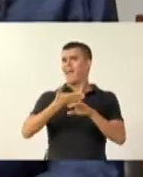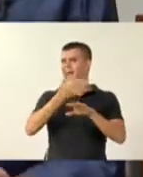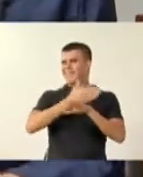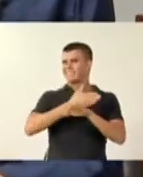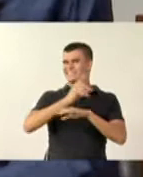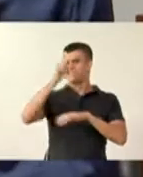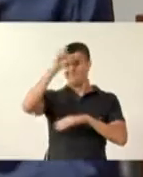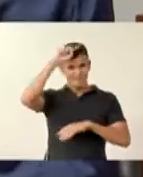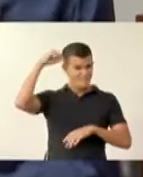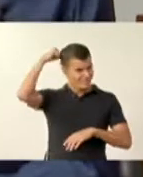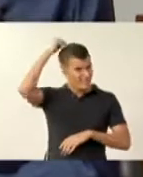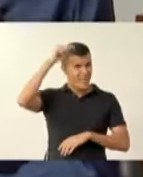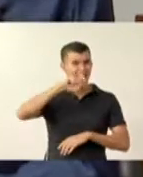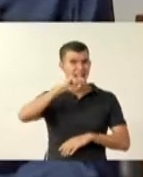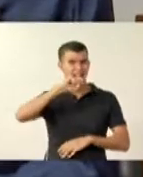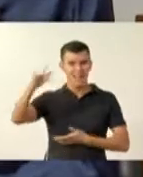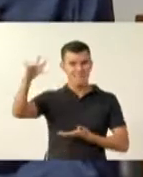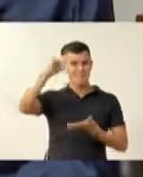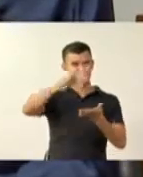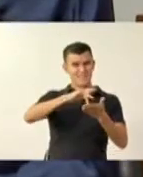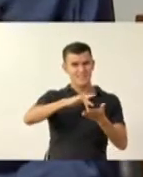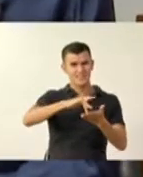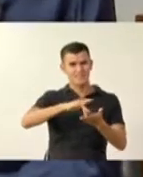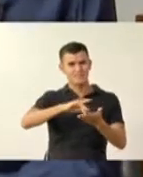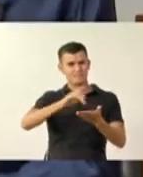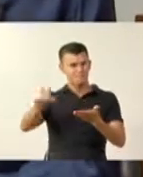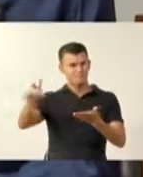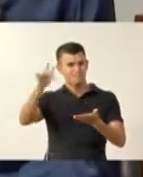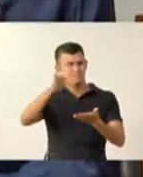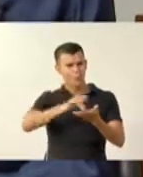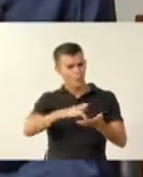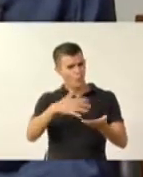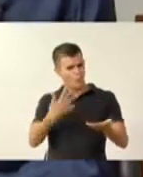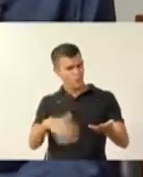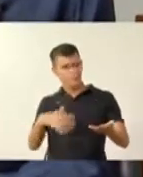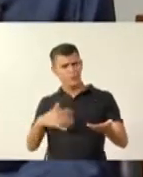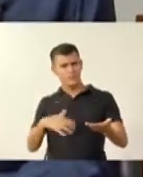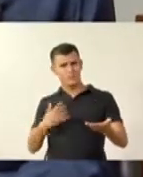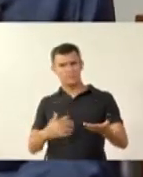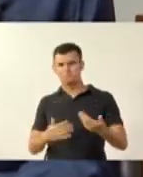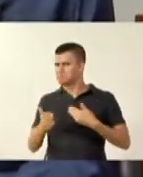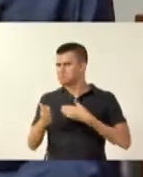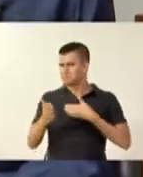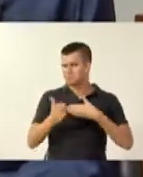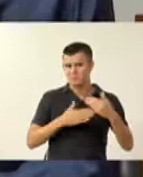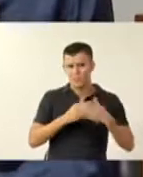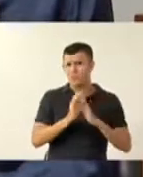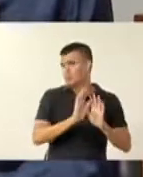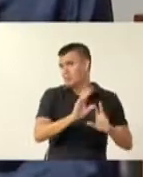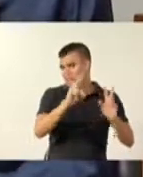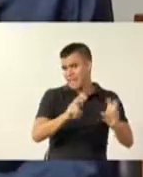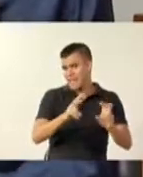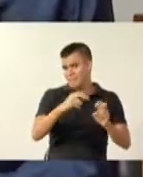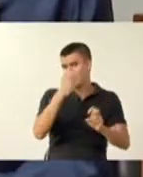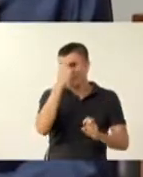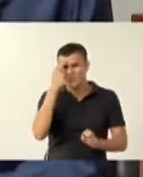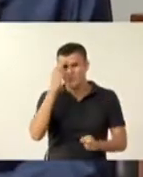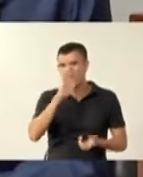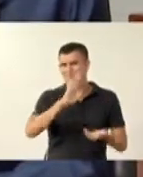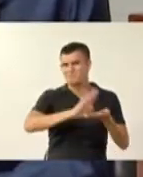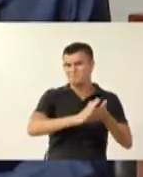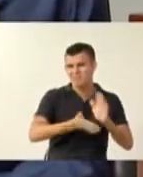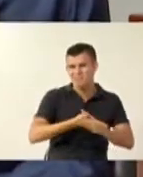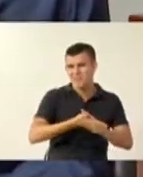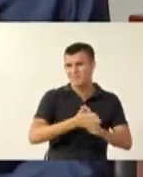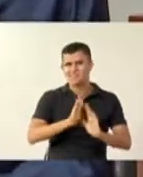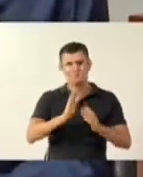la visita del Sumo Pontífice de la Iglesia Católica y además tratándose pues de una connotación espiritual y de paz,